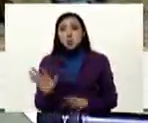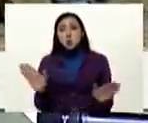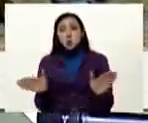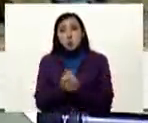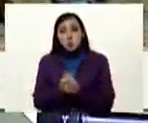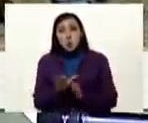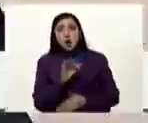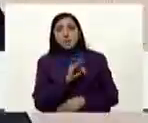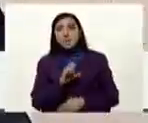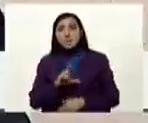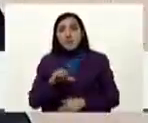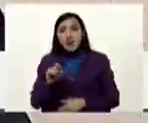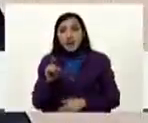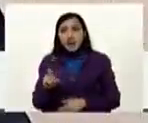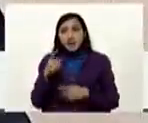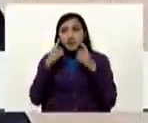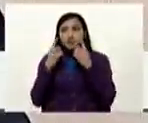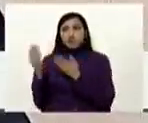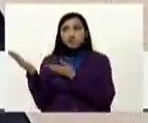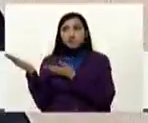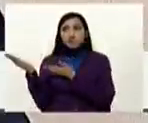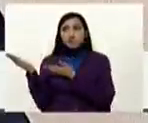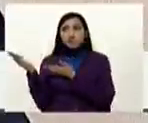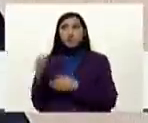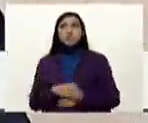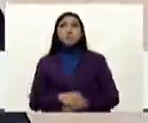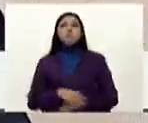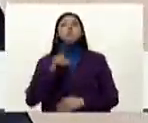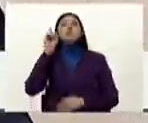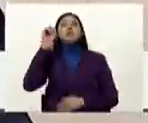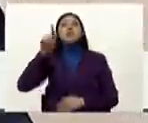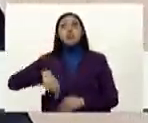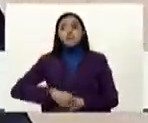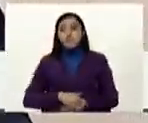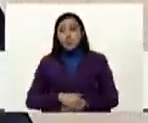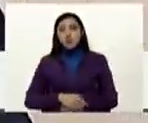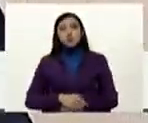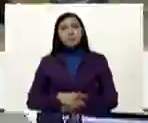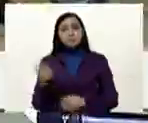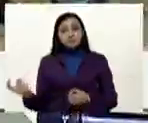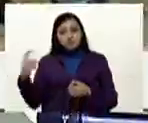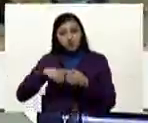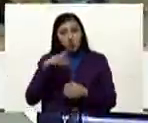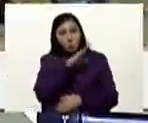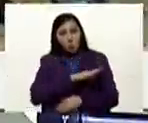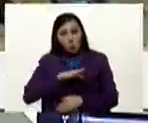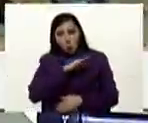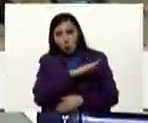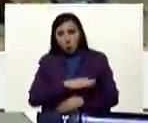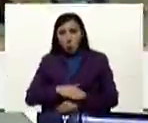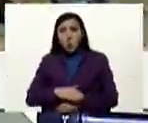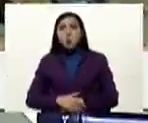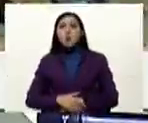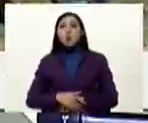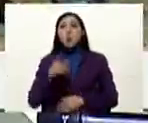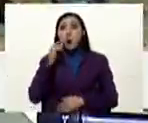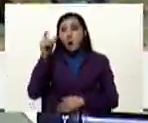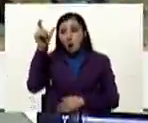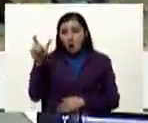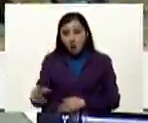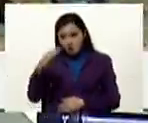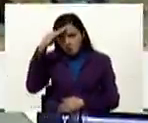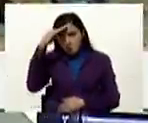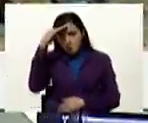Félix Plasencia, y también miembro de la comisión, el comandante